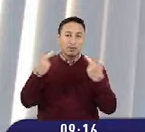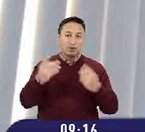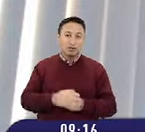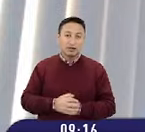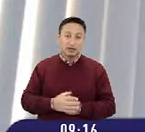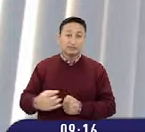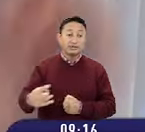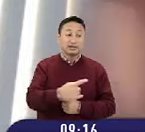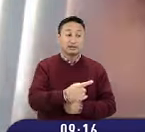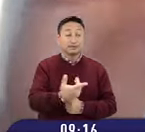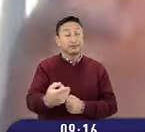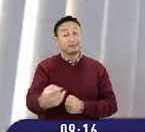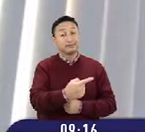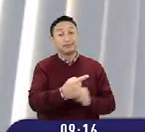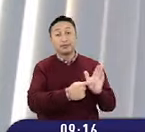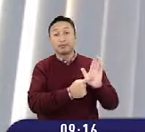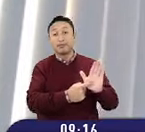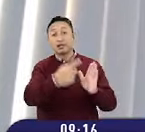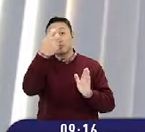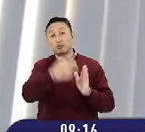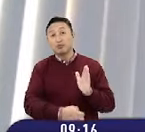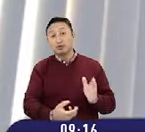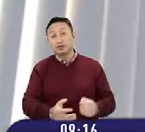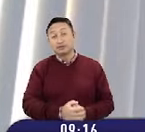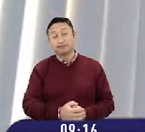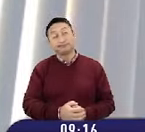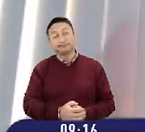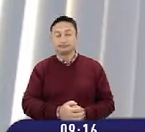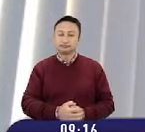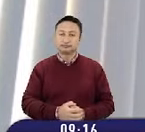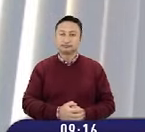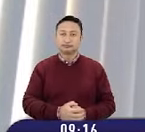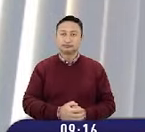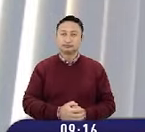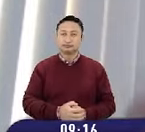ahí inmediatamente les va a salir que están con las multas y tendrán que hacerlo. Lo que no